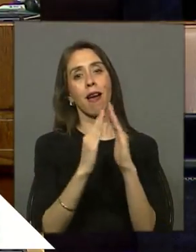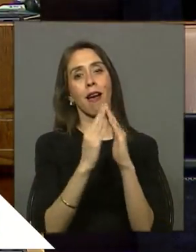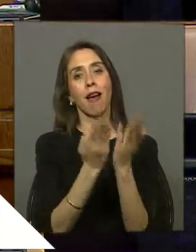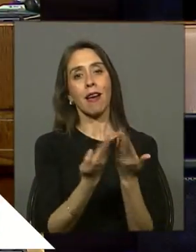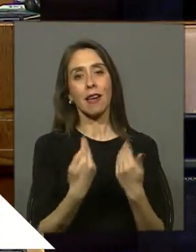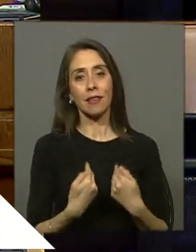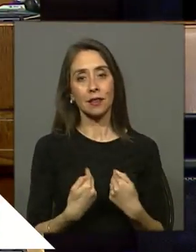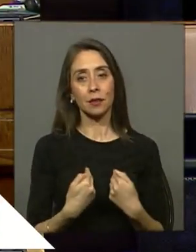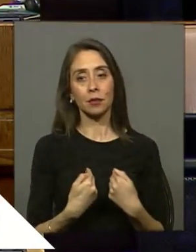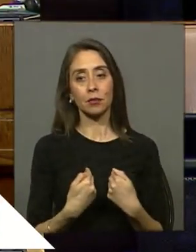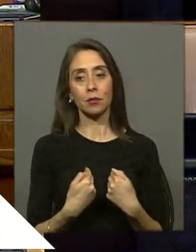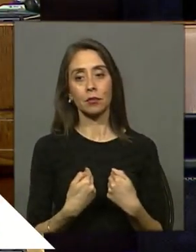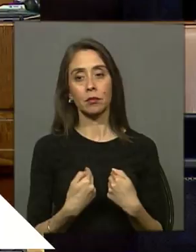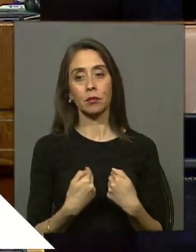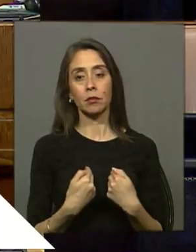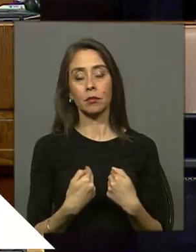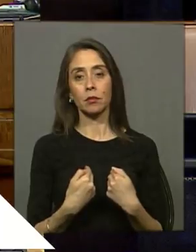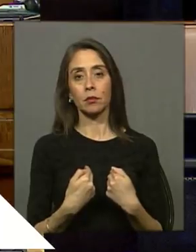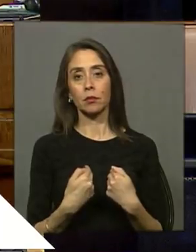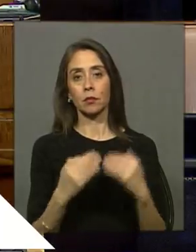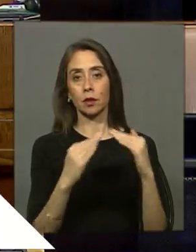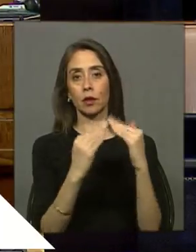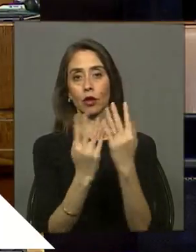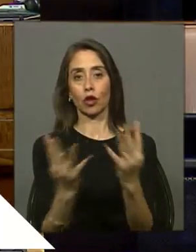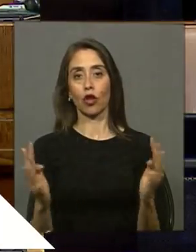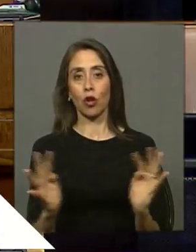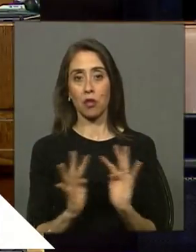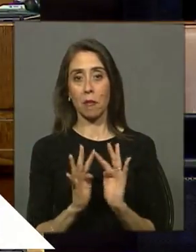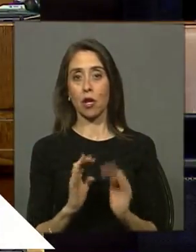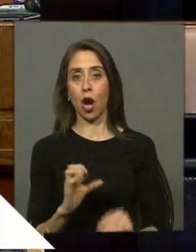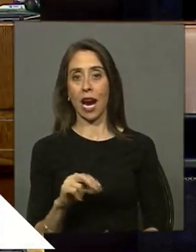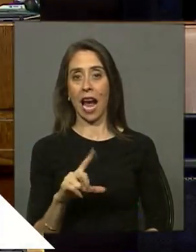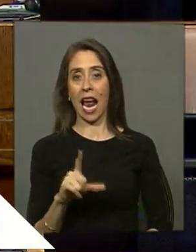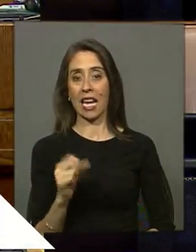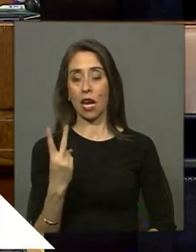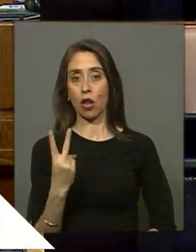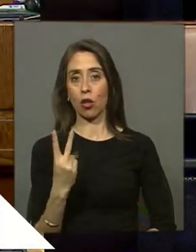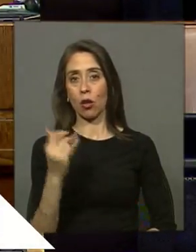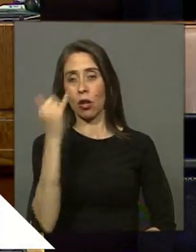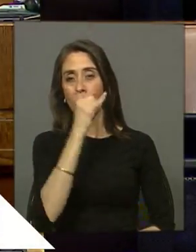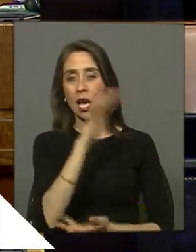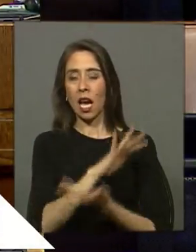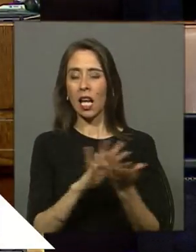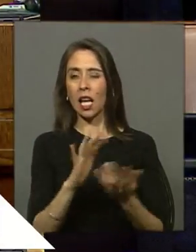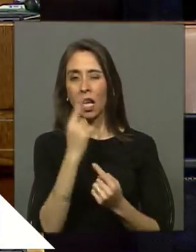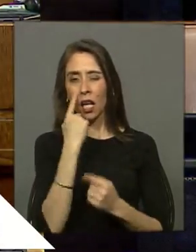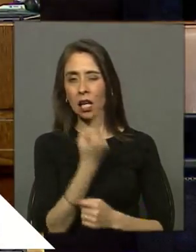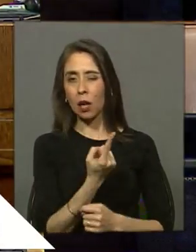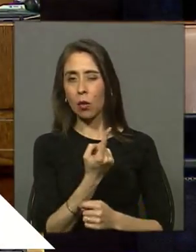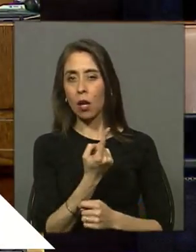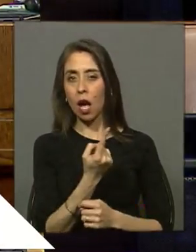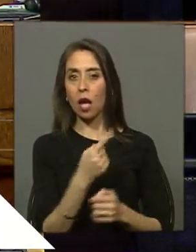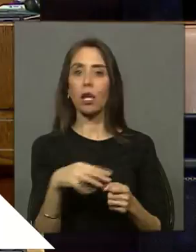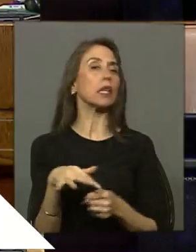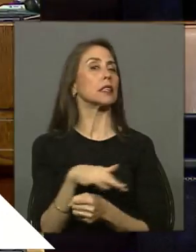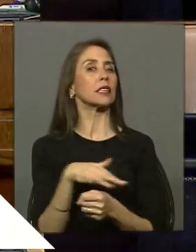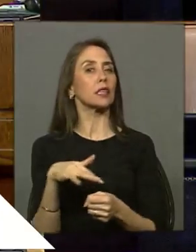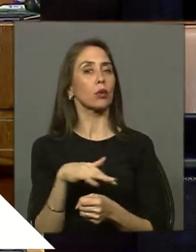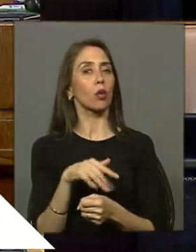empiezan a expresarse en este condominio Canelo 2 una serie de irregularidades y de situaciones que